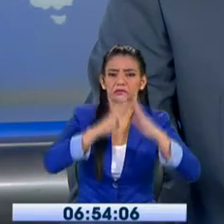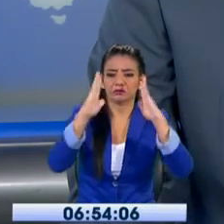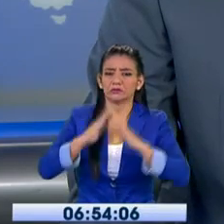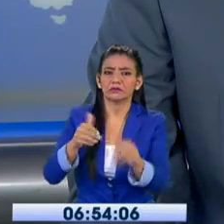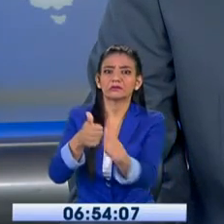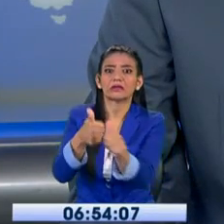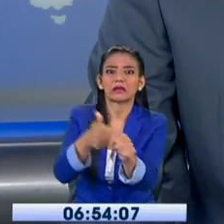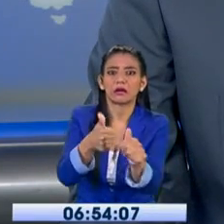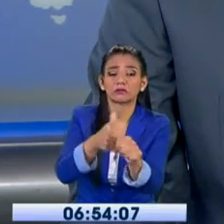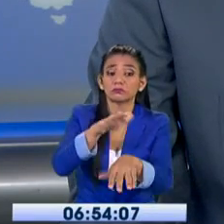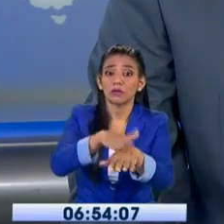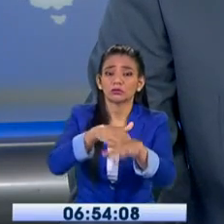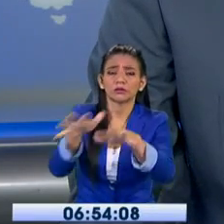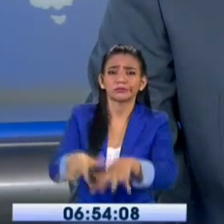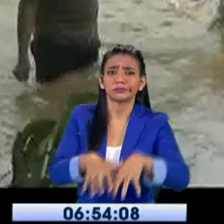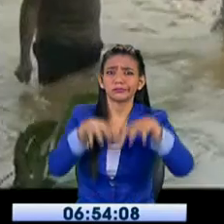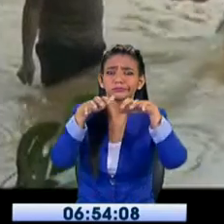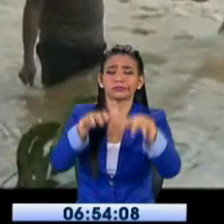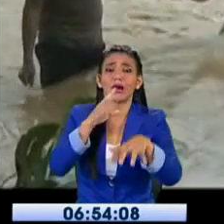de sus cultivos.